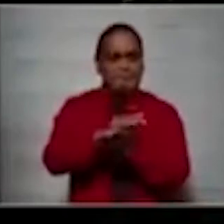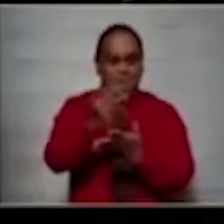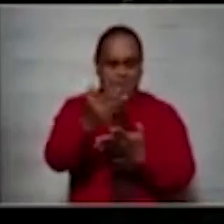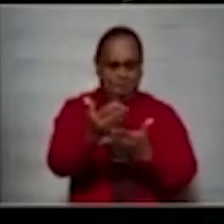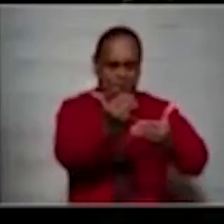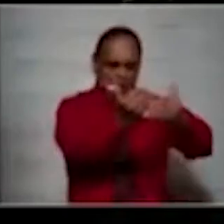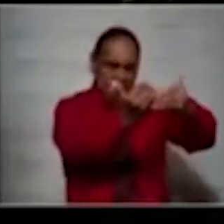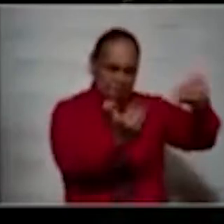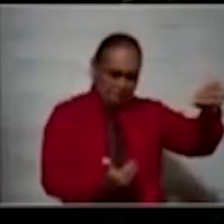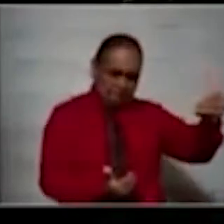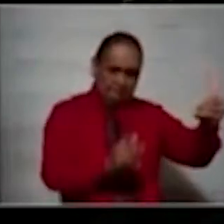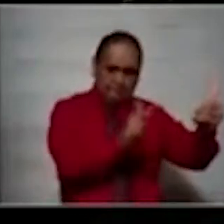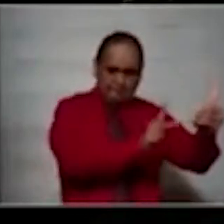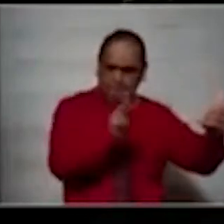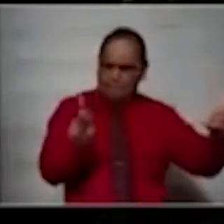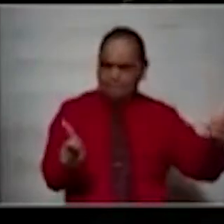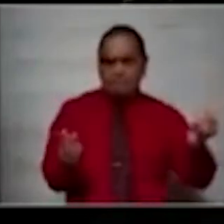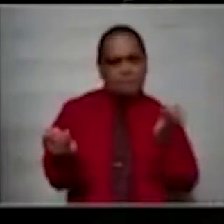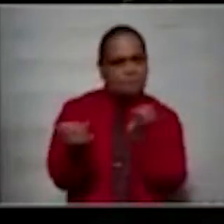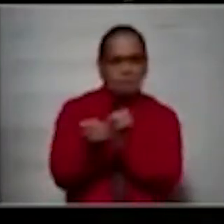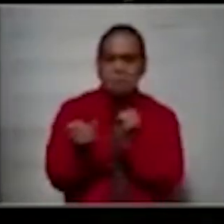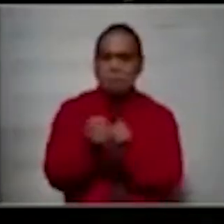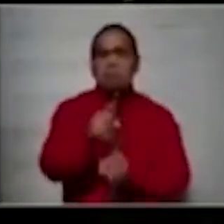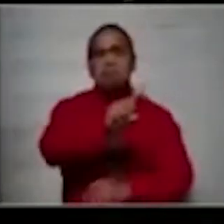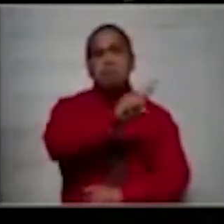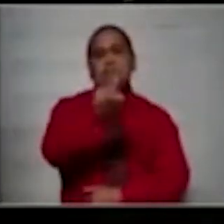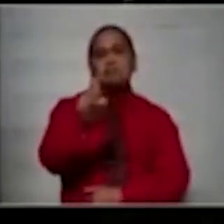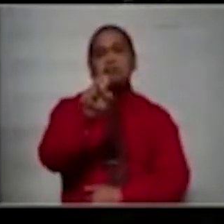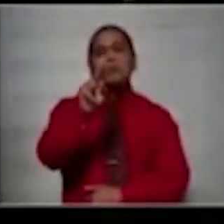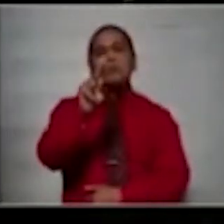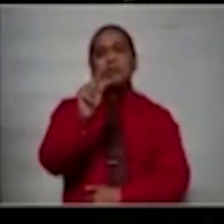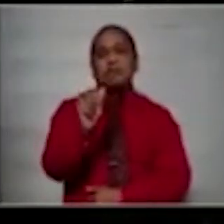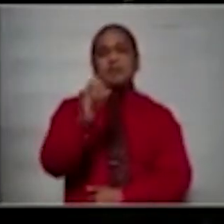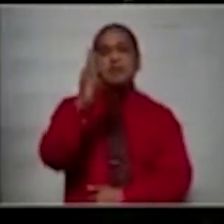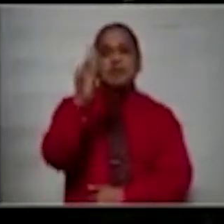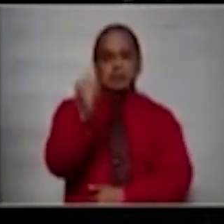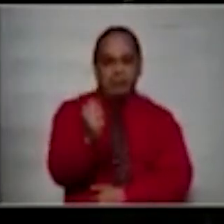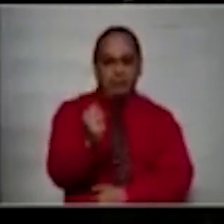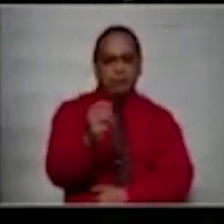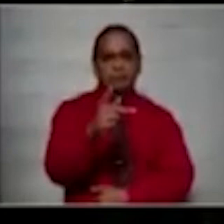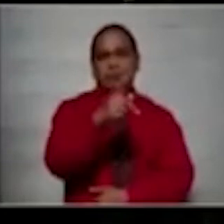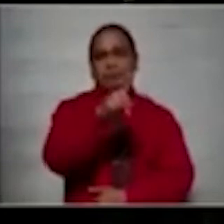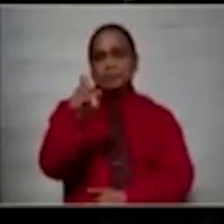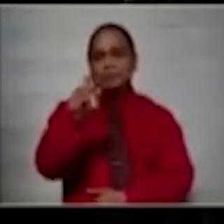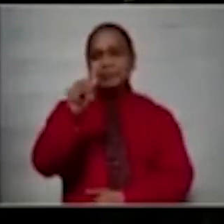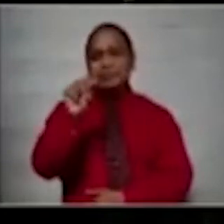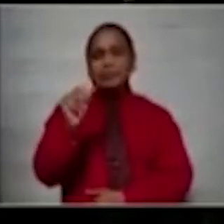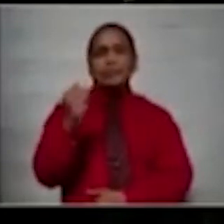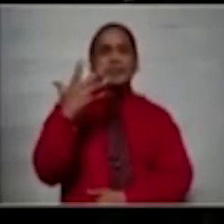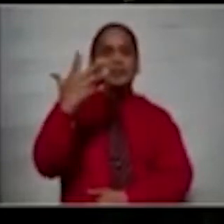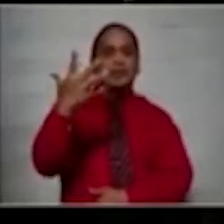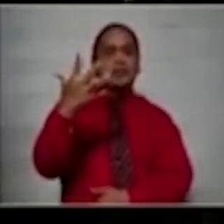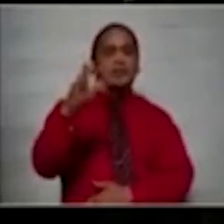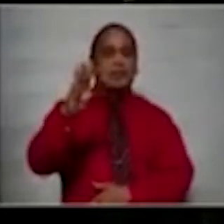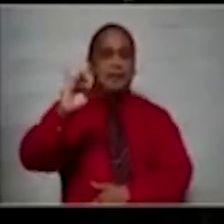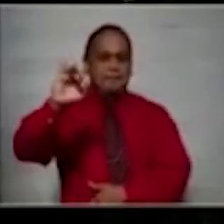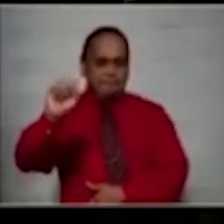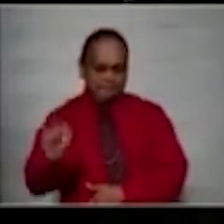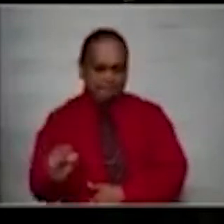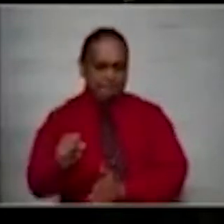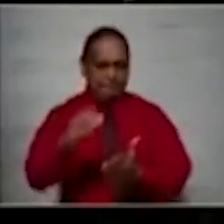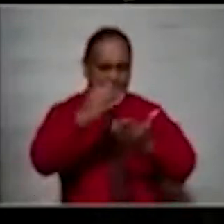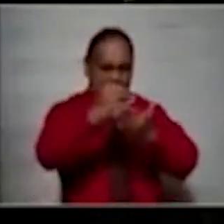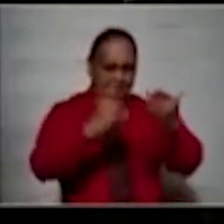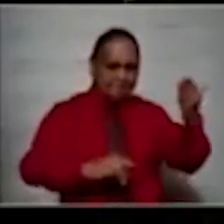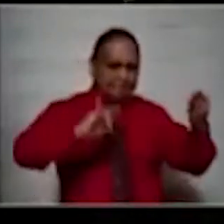Código Penal Federal. Entonces, tanto el 199 octis del Código Penal Federal como el 175 bis del Código Penal del Estado de